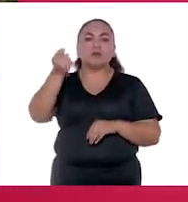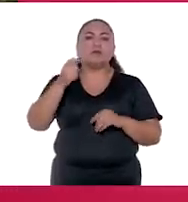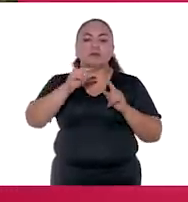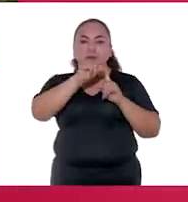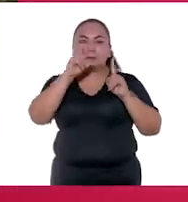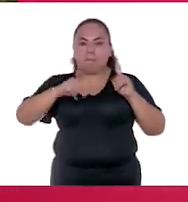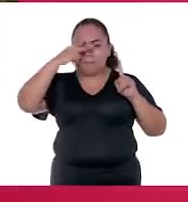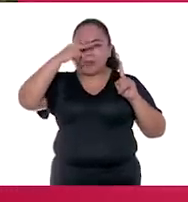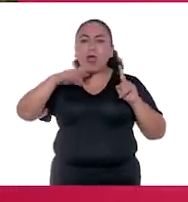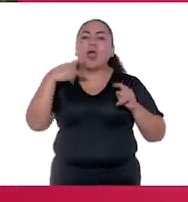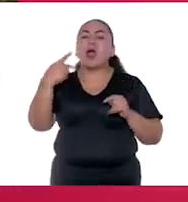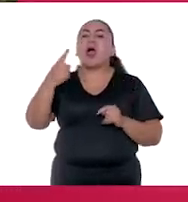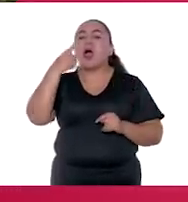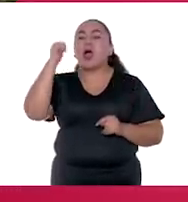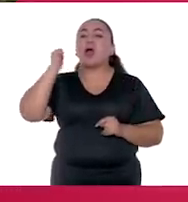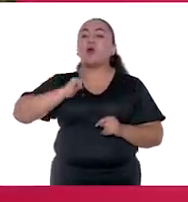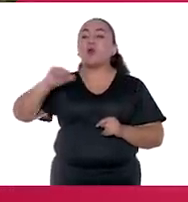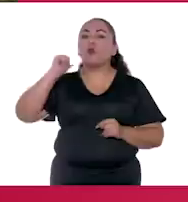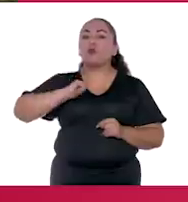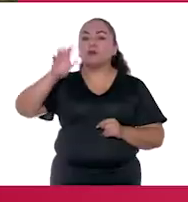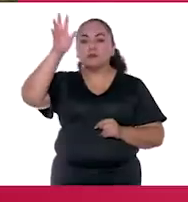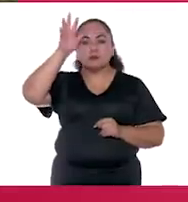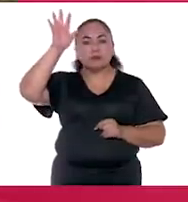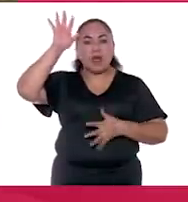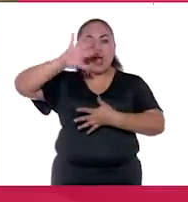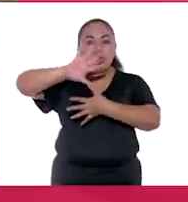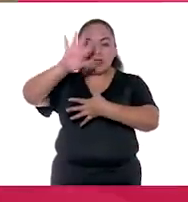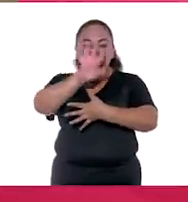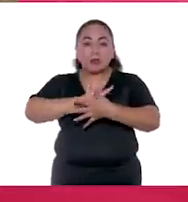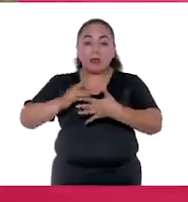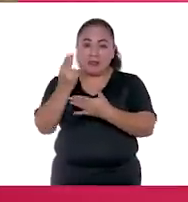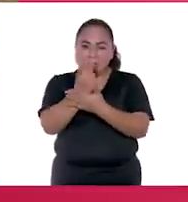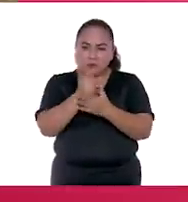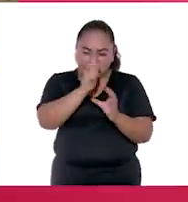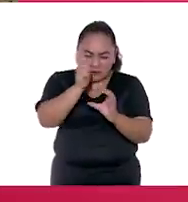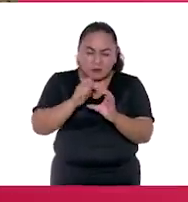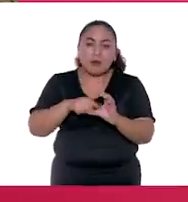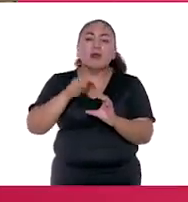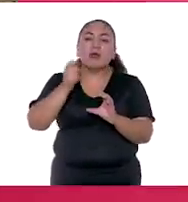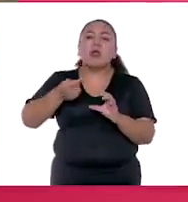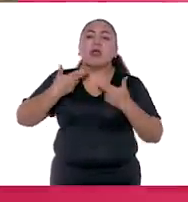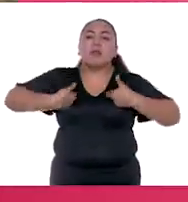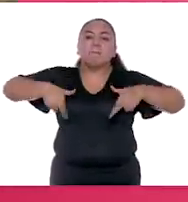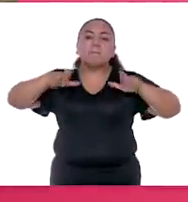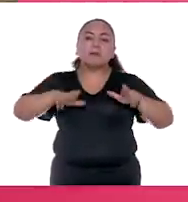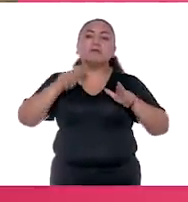común a muchas culturas en América y que los dibujos pueden ser una representación del sol.